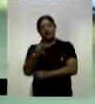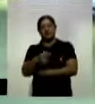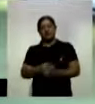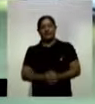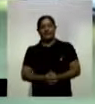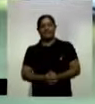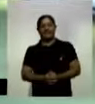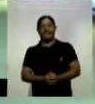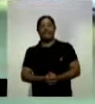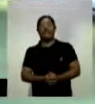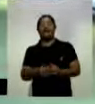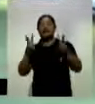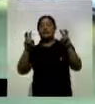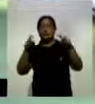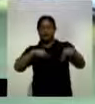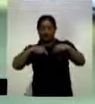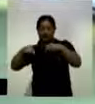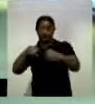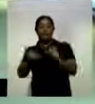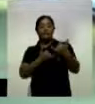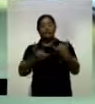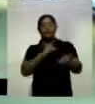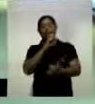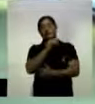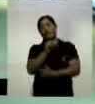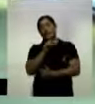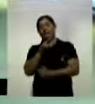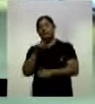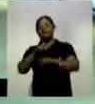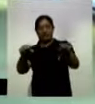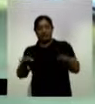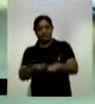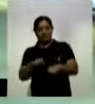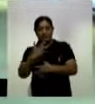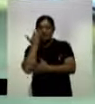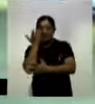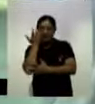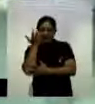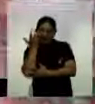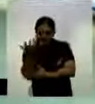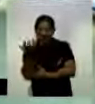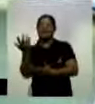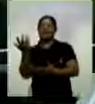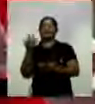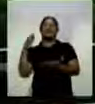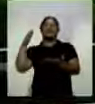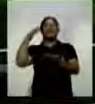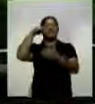de fútbol, jugadores del equipo CAR Tlaxcala se encuentran ansiosos por volver a las canchas.